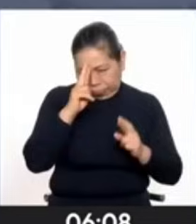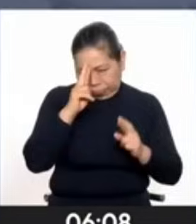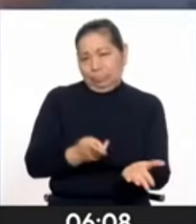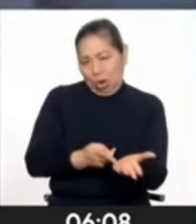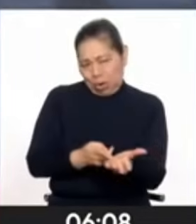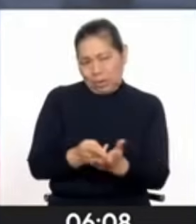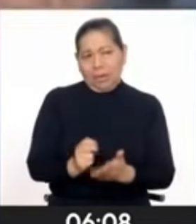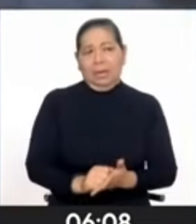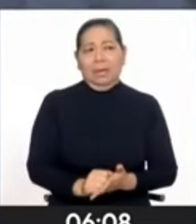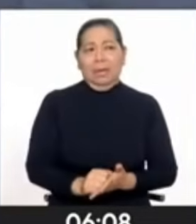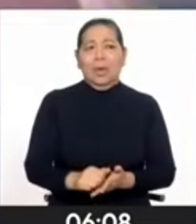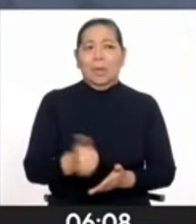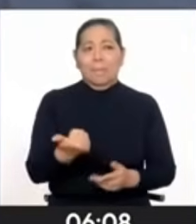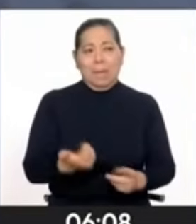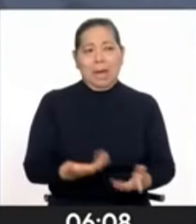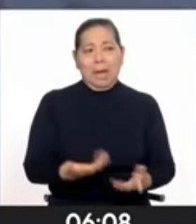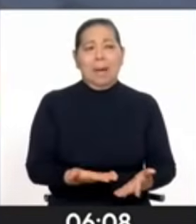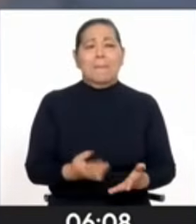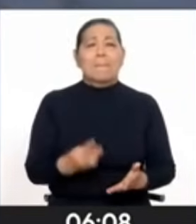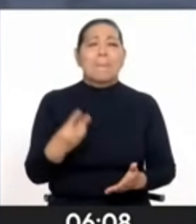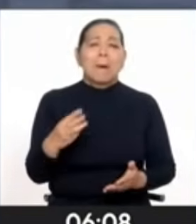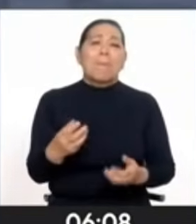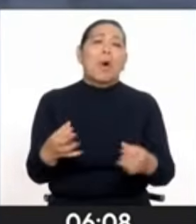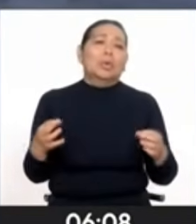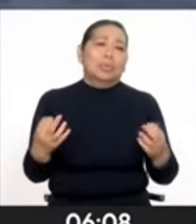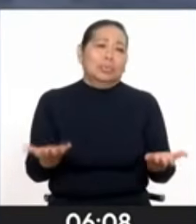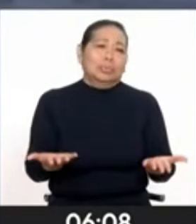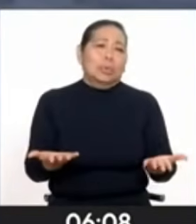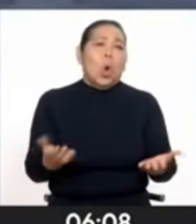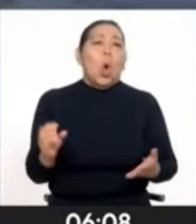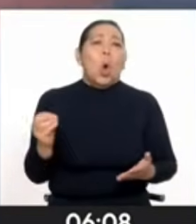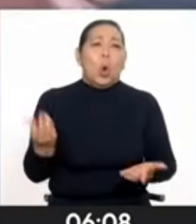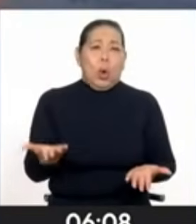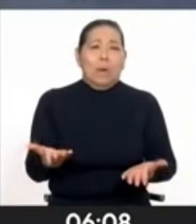honradamente, hay gente extranjera, madres solteras,